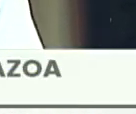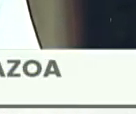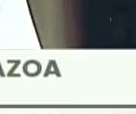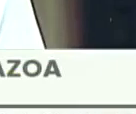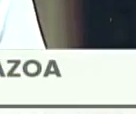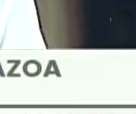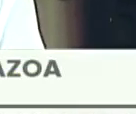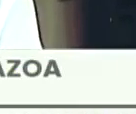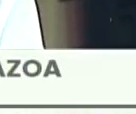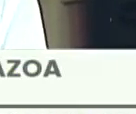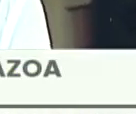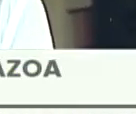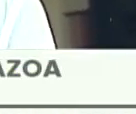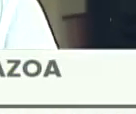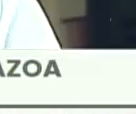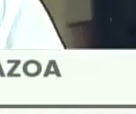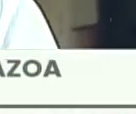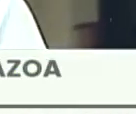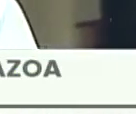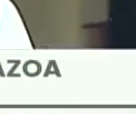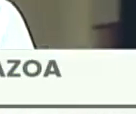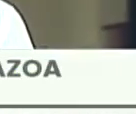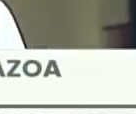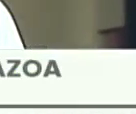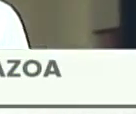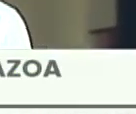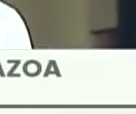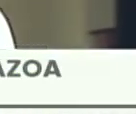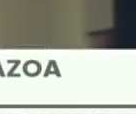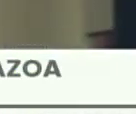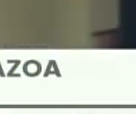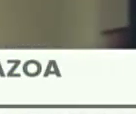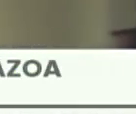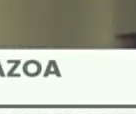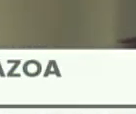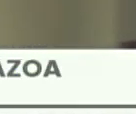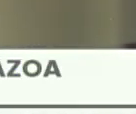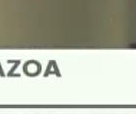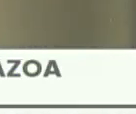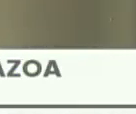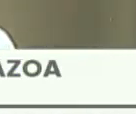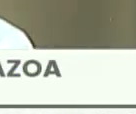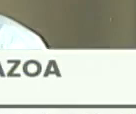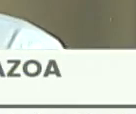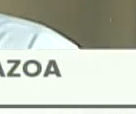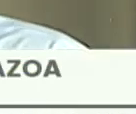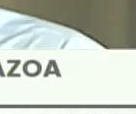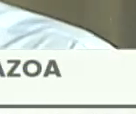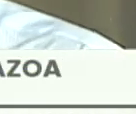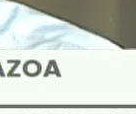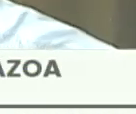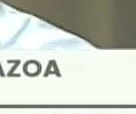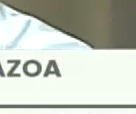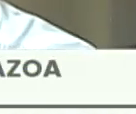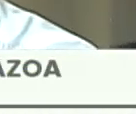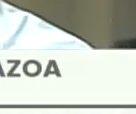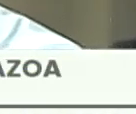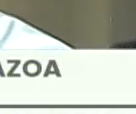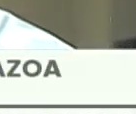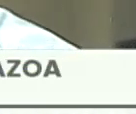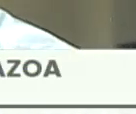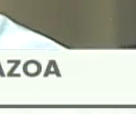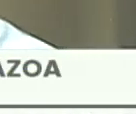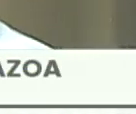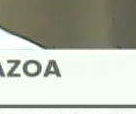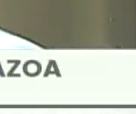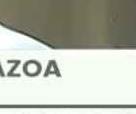que ante tanta donosura se le infla el camisón. Y bueno, fragmento de galerón con una negra, y bueno,